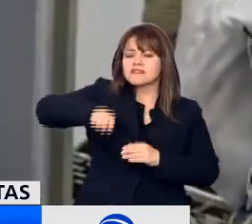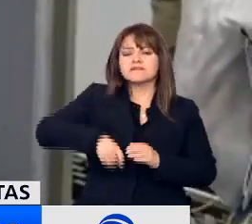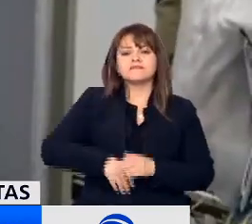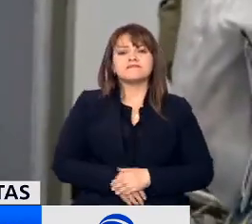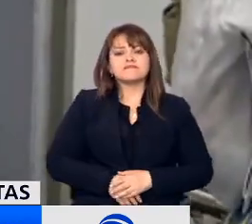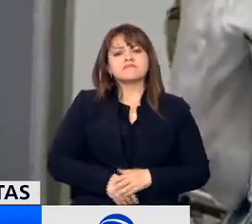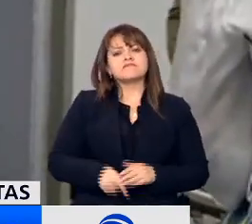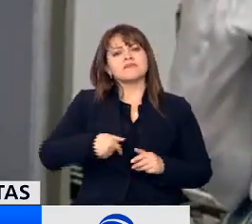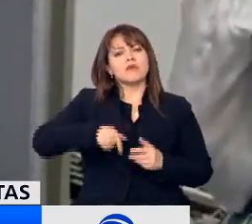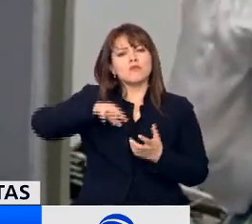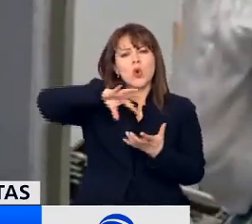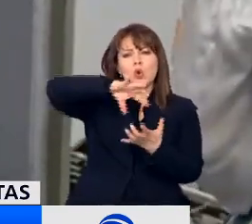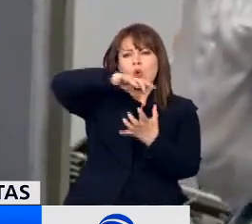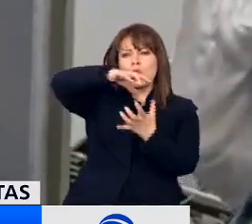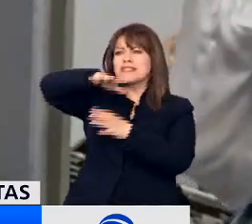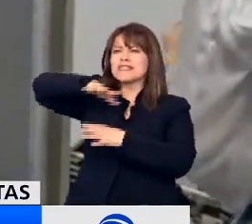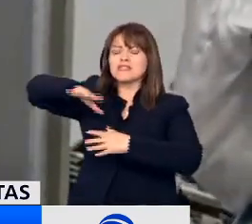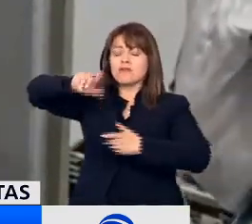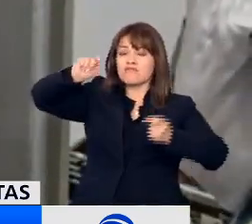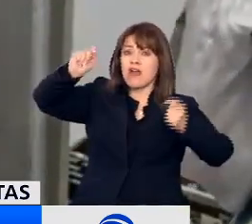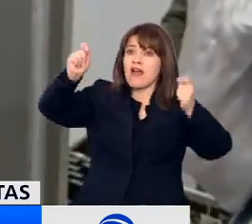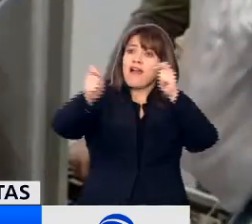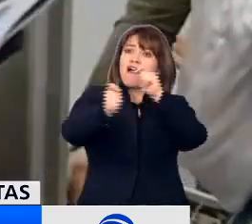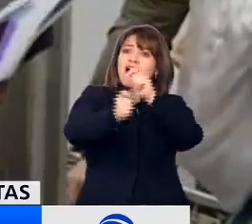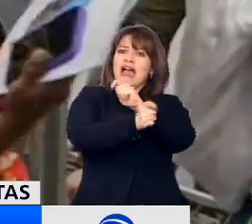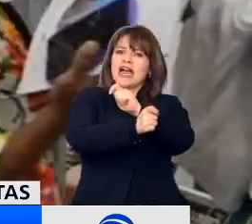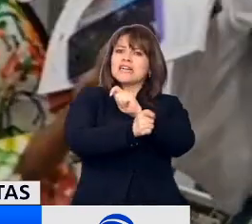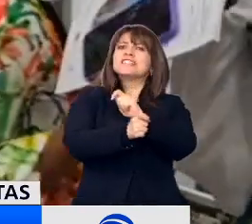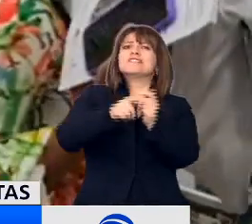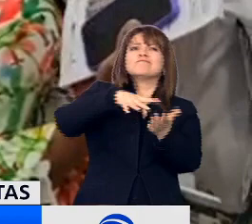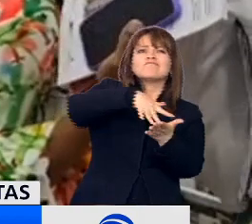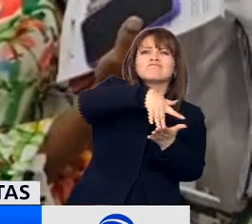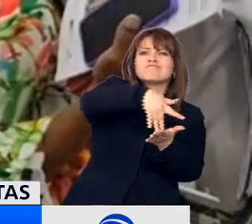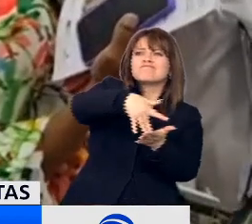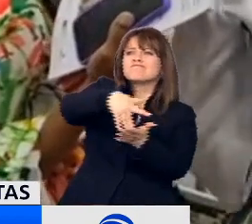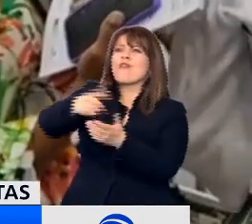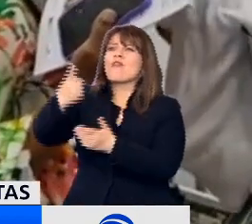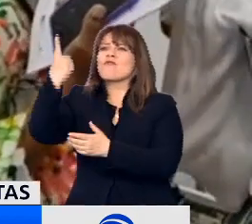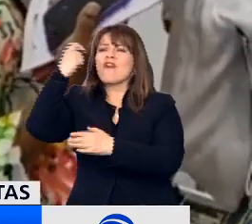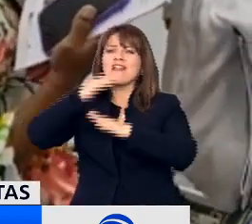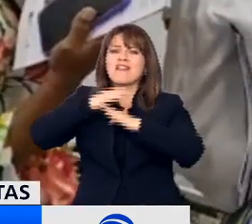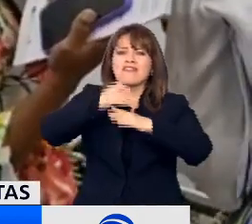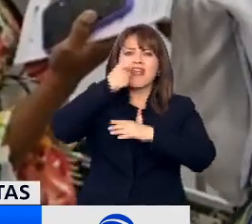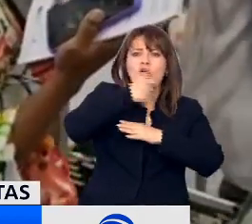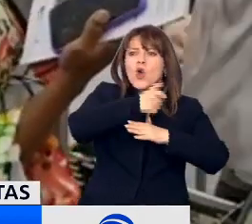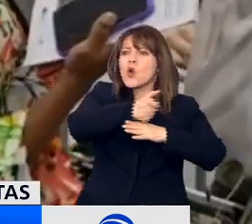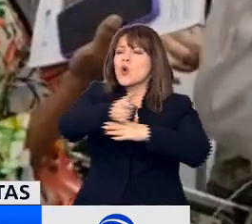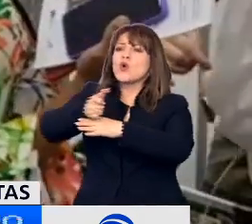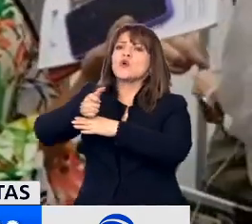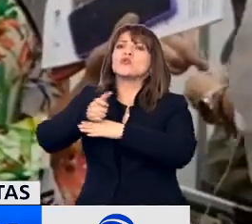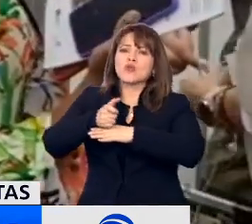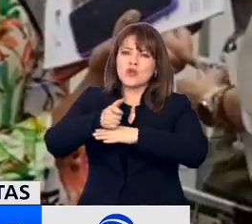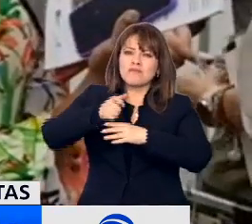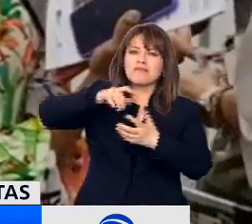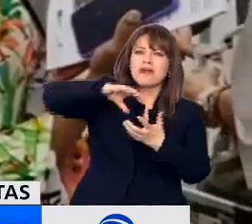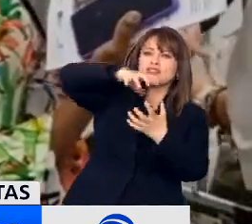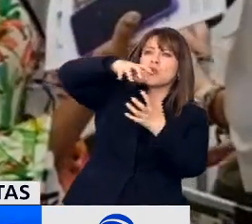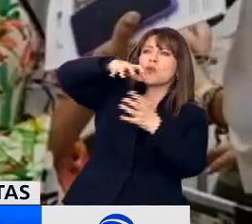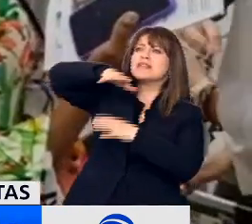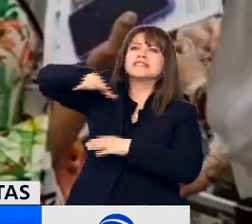la globalización un déficit de control. La globalización